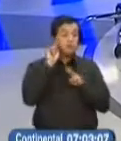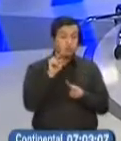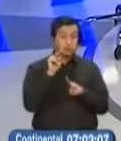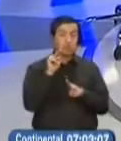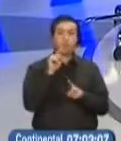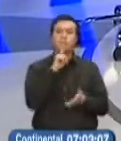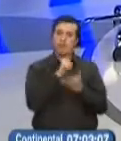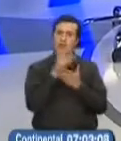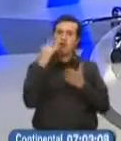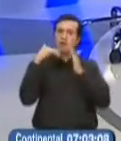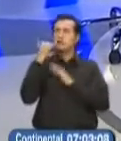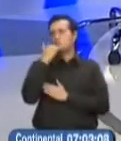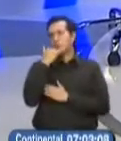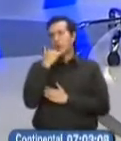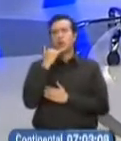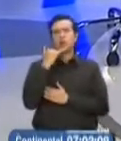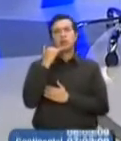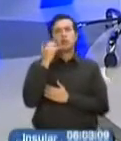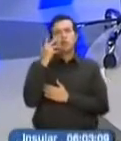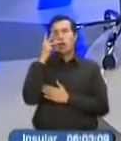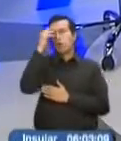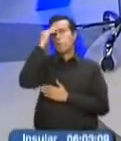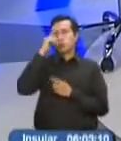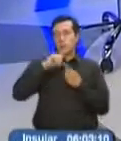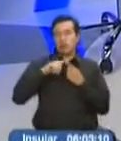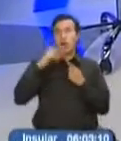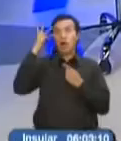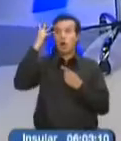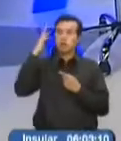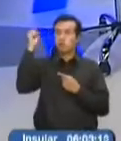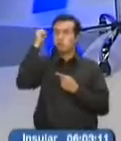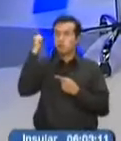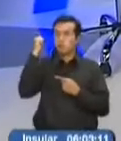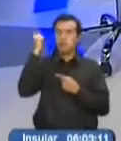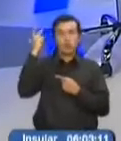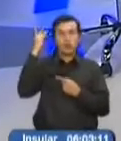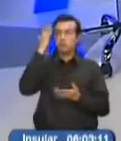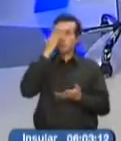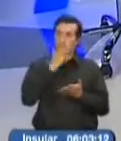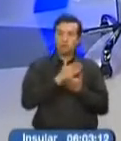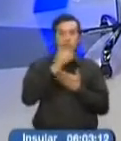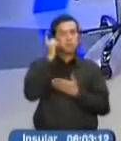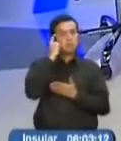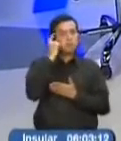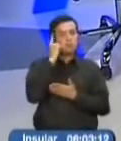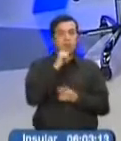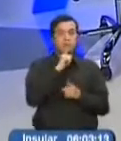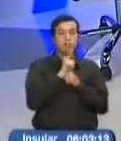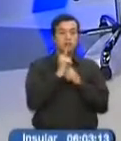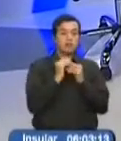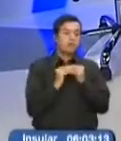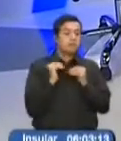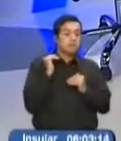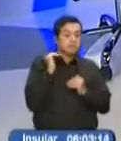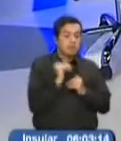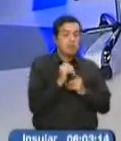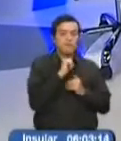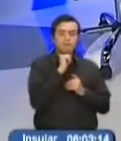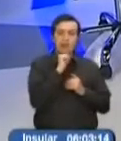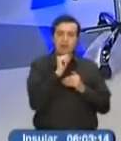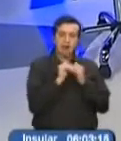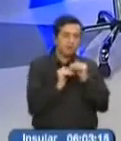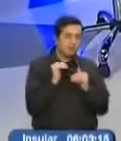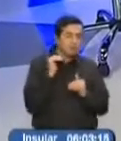errores del pasado, las potencialidades del pasado, sí, pero vamos más allá. Es decir, parecería que no sabemos pasar a la siguiente